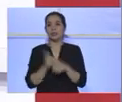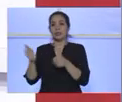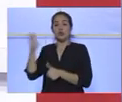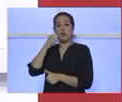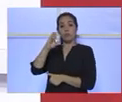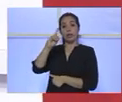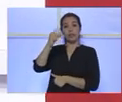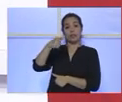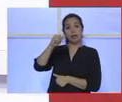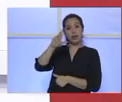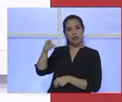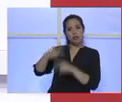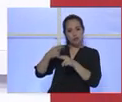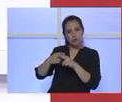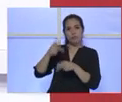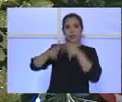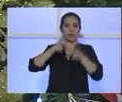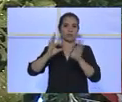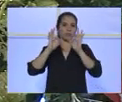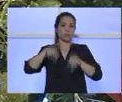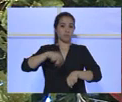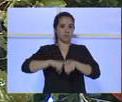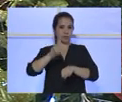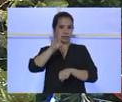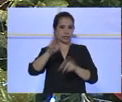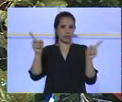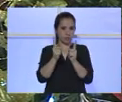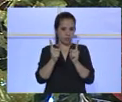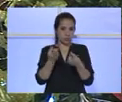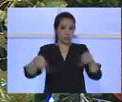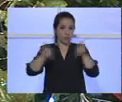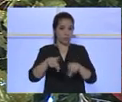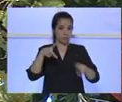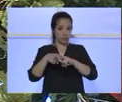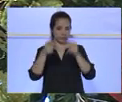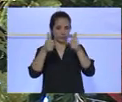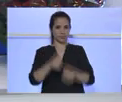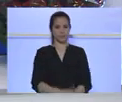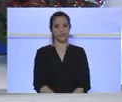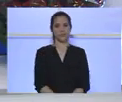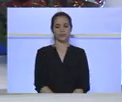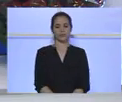Melgarejo, en el espacio de Paraguay en 15. Nosotros hacemos una breve pausa y seguimos con toda la programación de Paraguay TV.